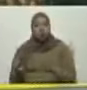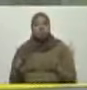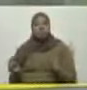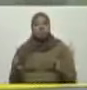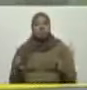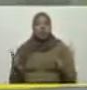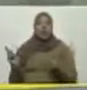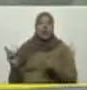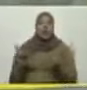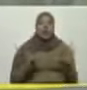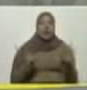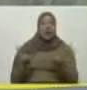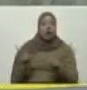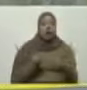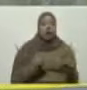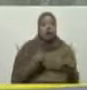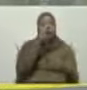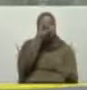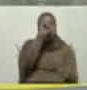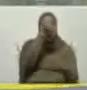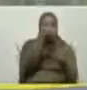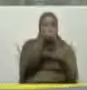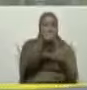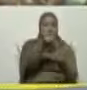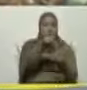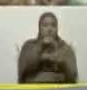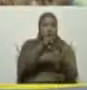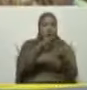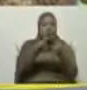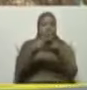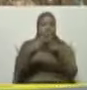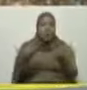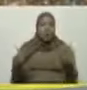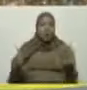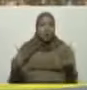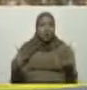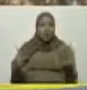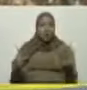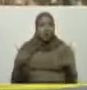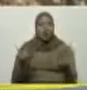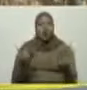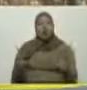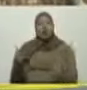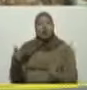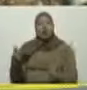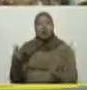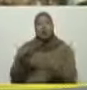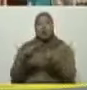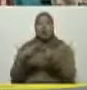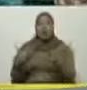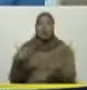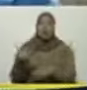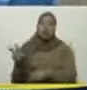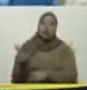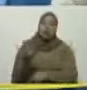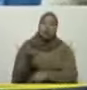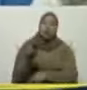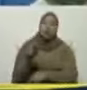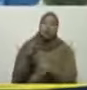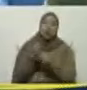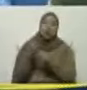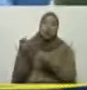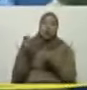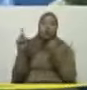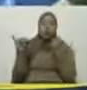diálogo por la paz diálogo por la paz que es el bien más preciado que hemos conquistado más nunca